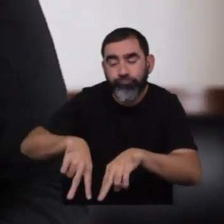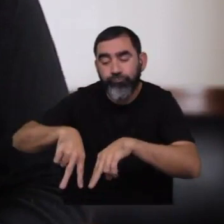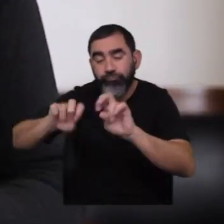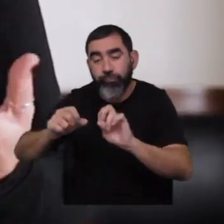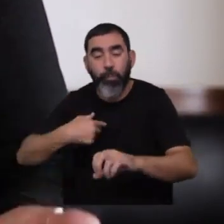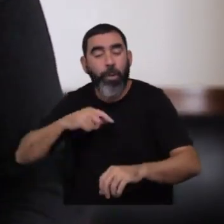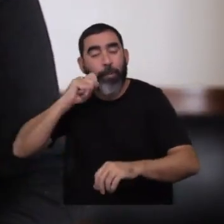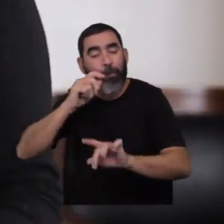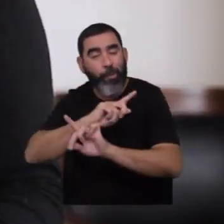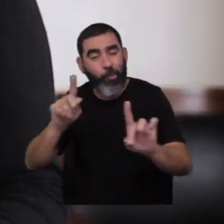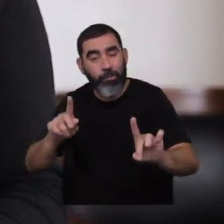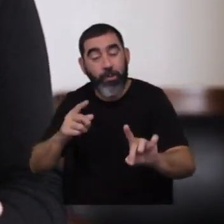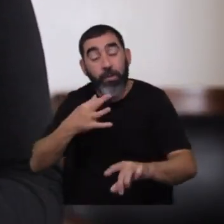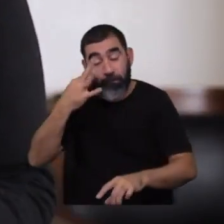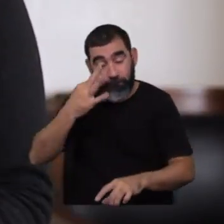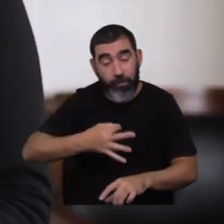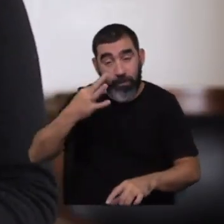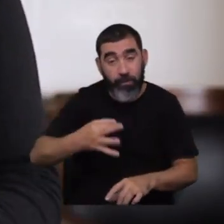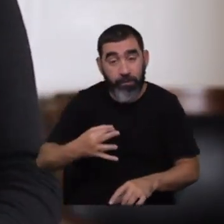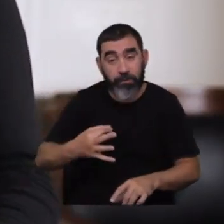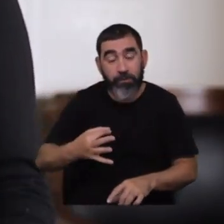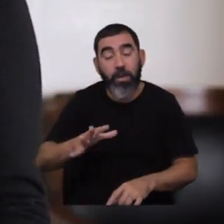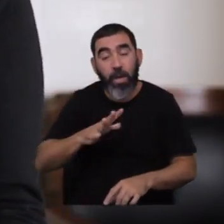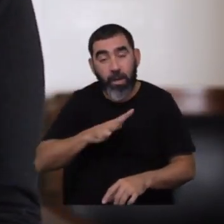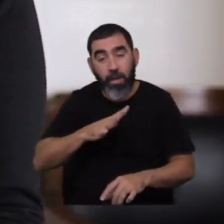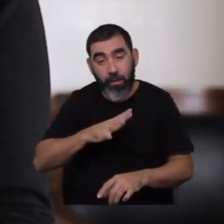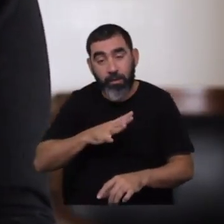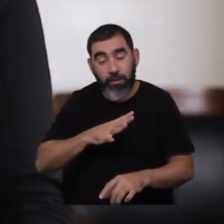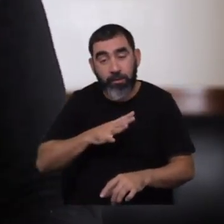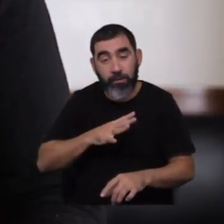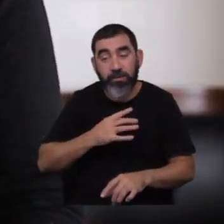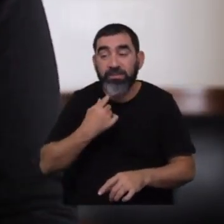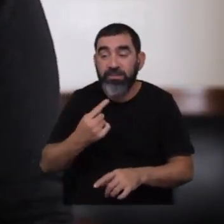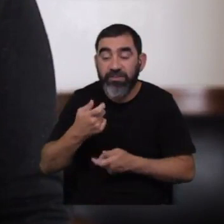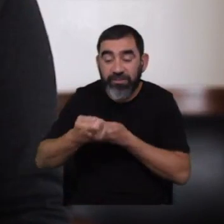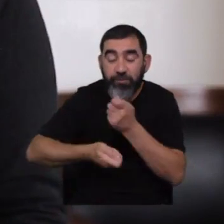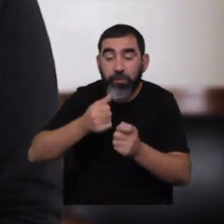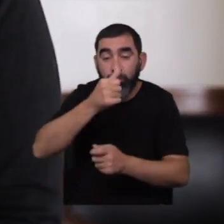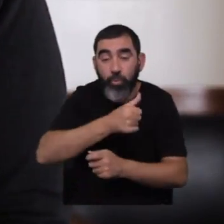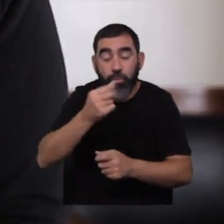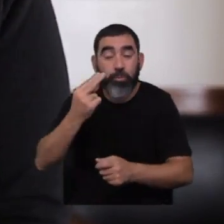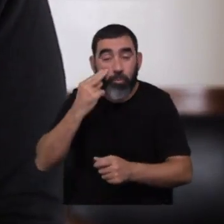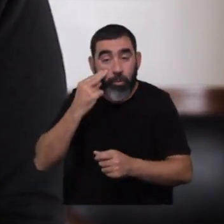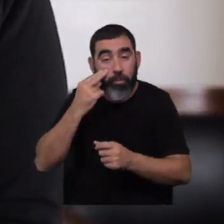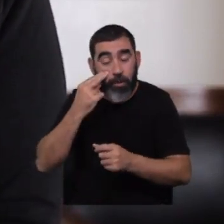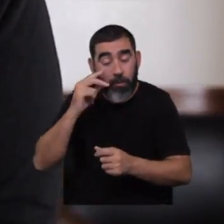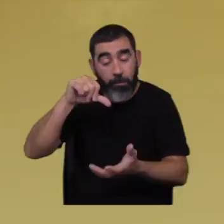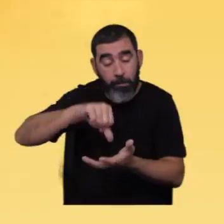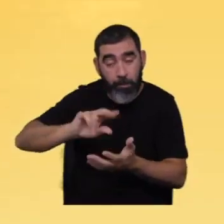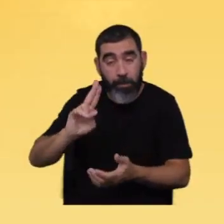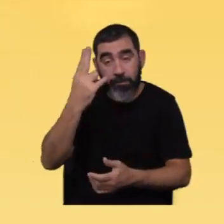mí me gustan, sino que tenemos una aplicación que ayuda a solucionar un problema en nuestro